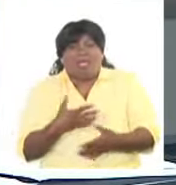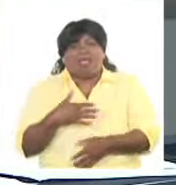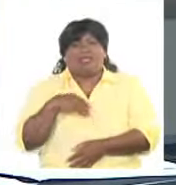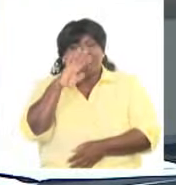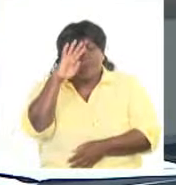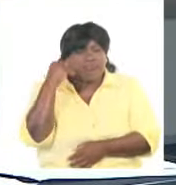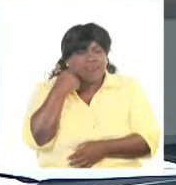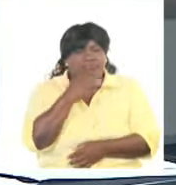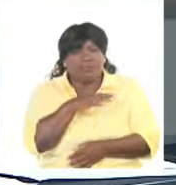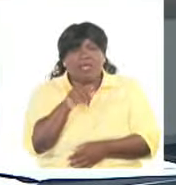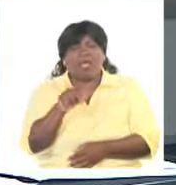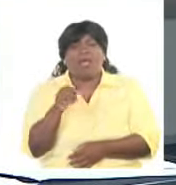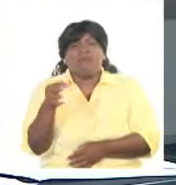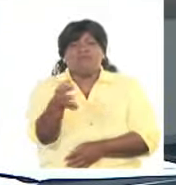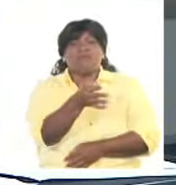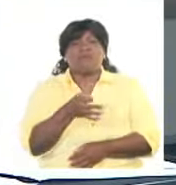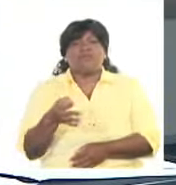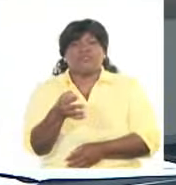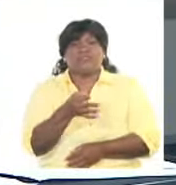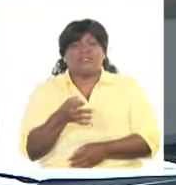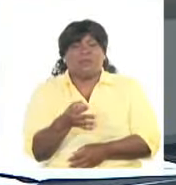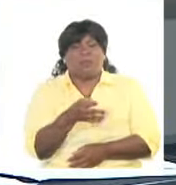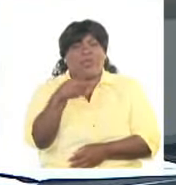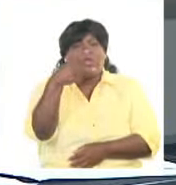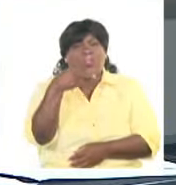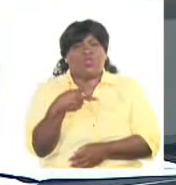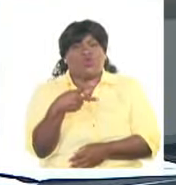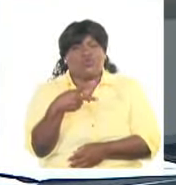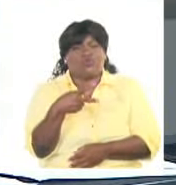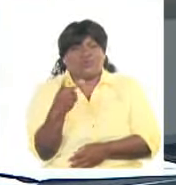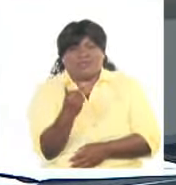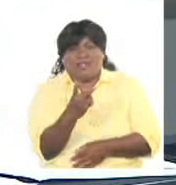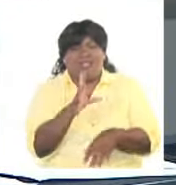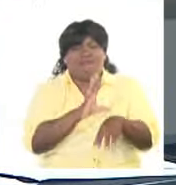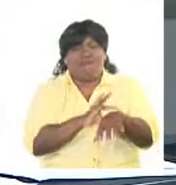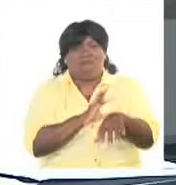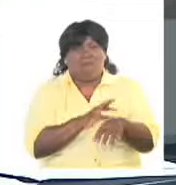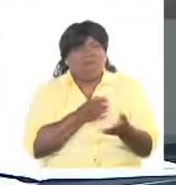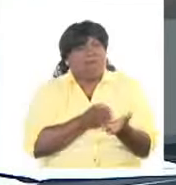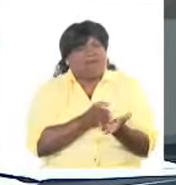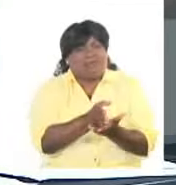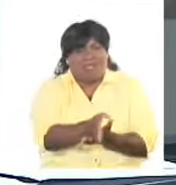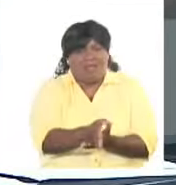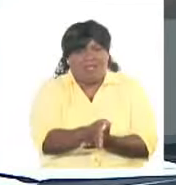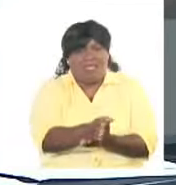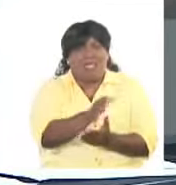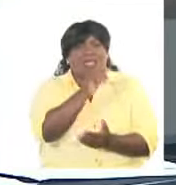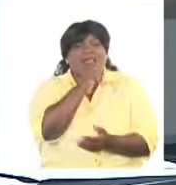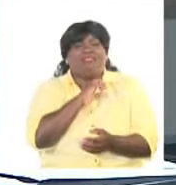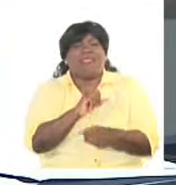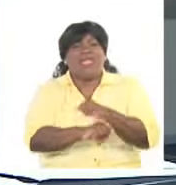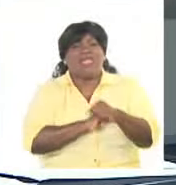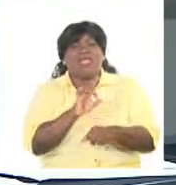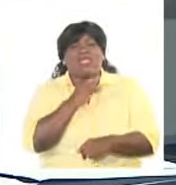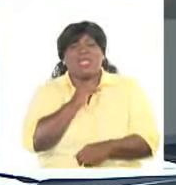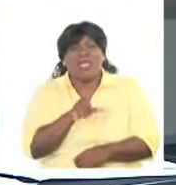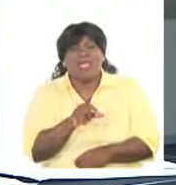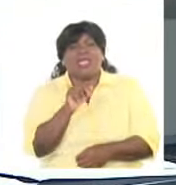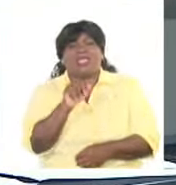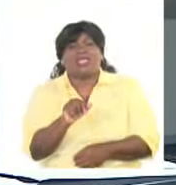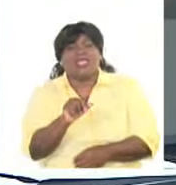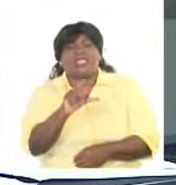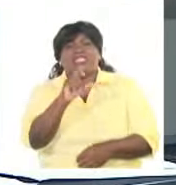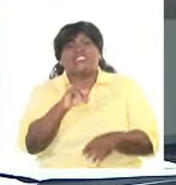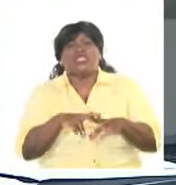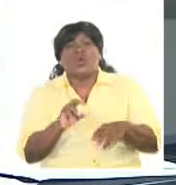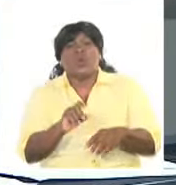salud. Son dos arbovirosis que se mantienen, es lógico, la infestación tanto del